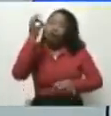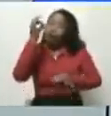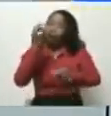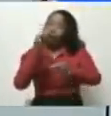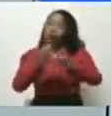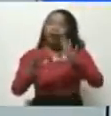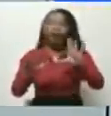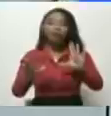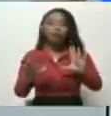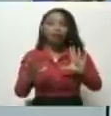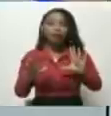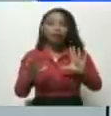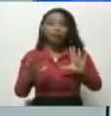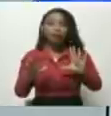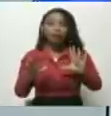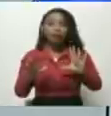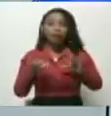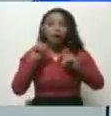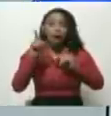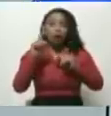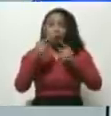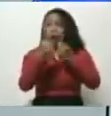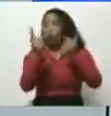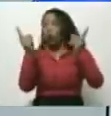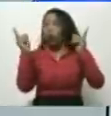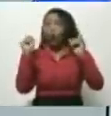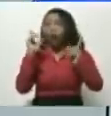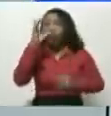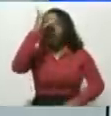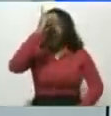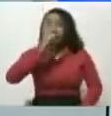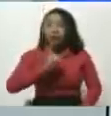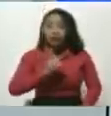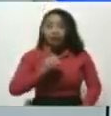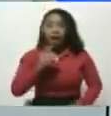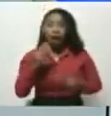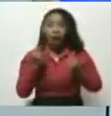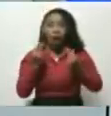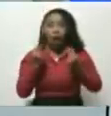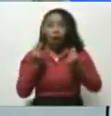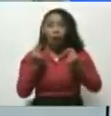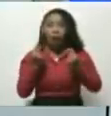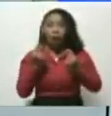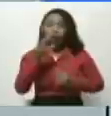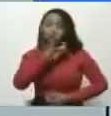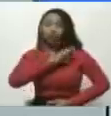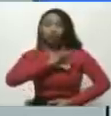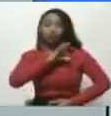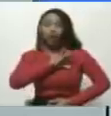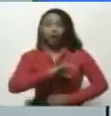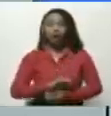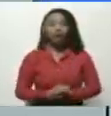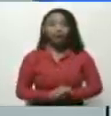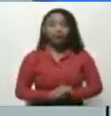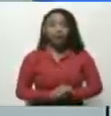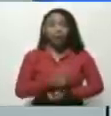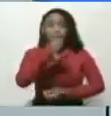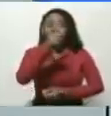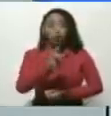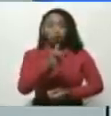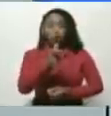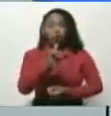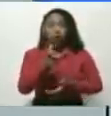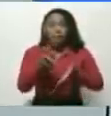lamentablemente en su entorno hay una discapacidad económica, social. Gente nacida en